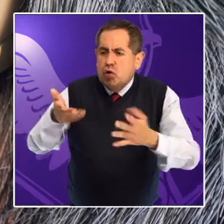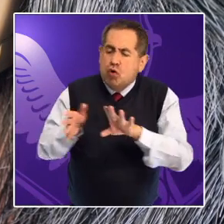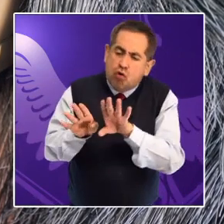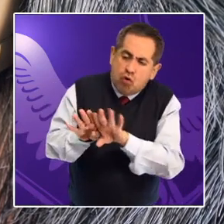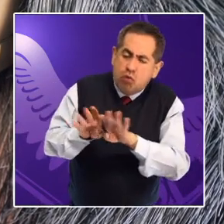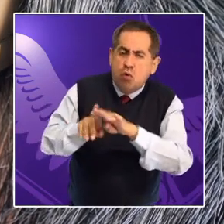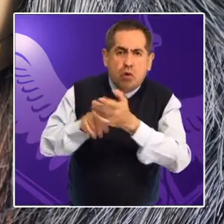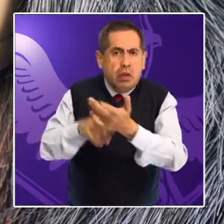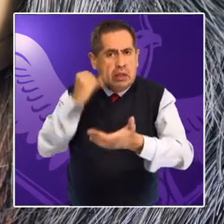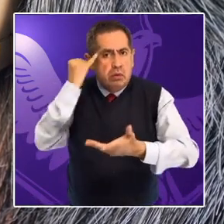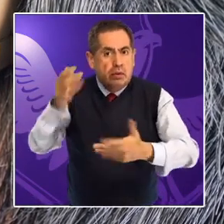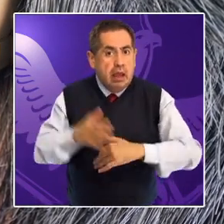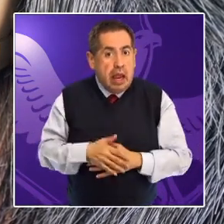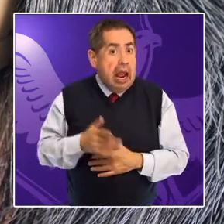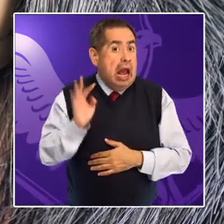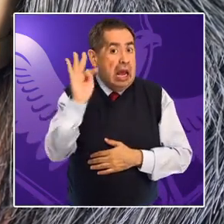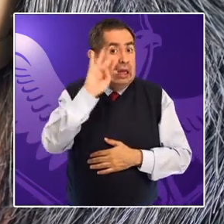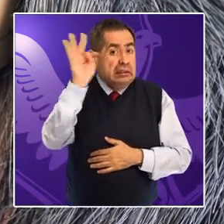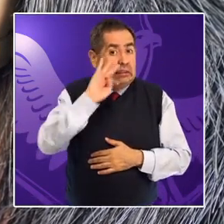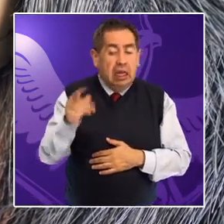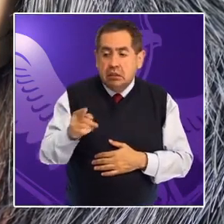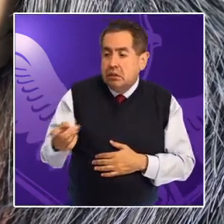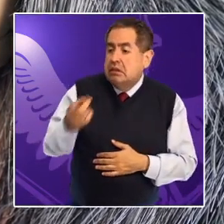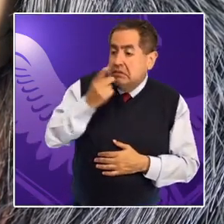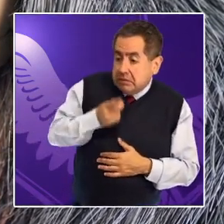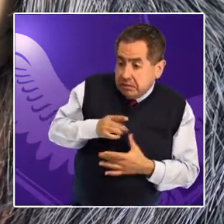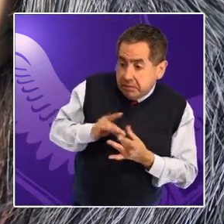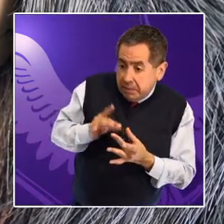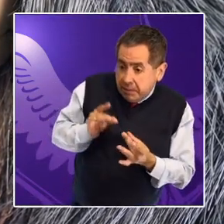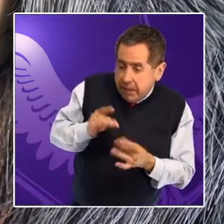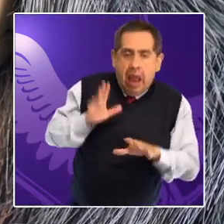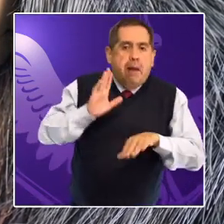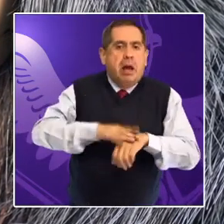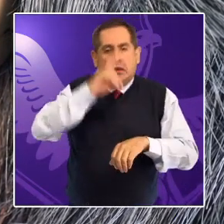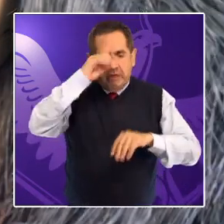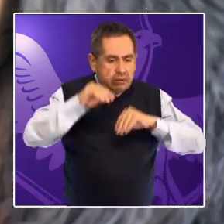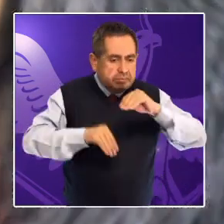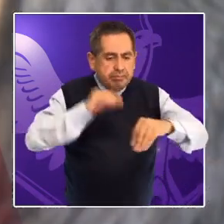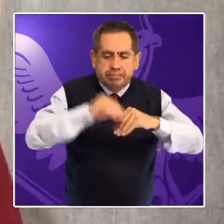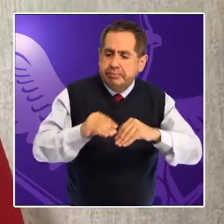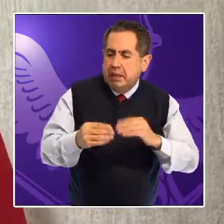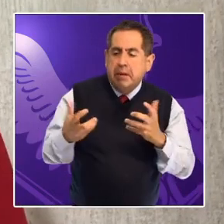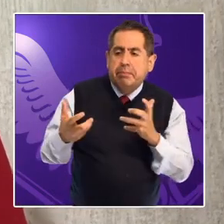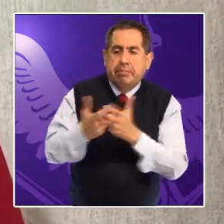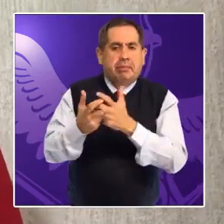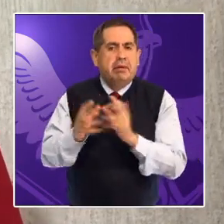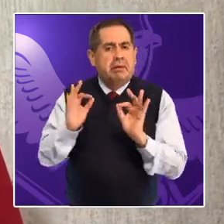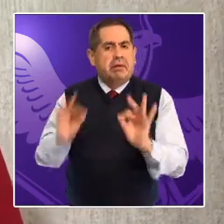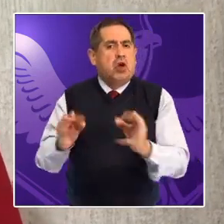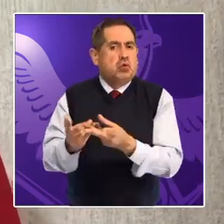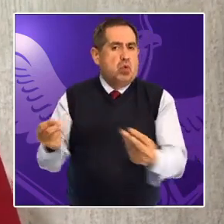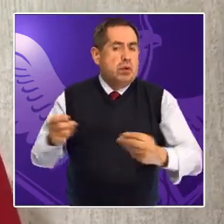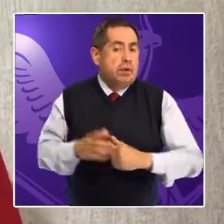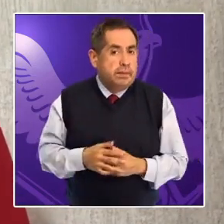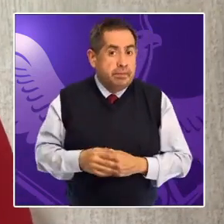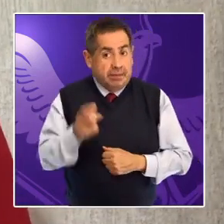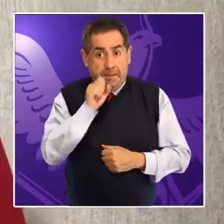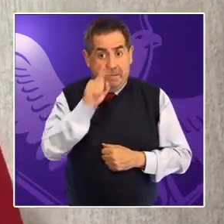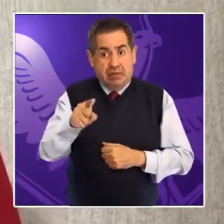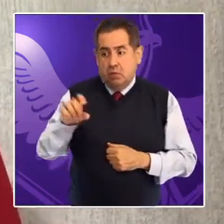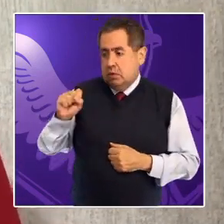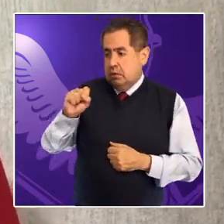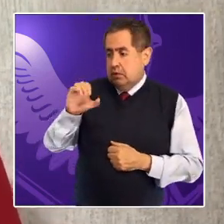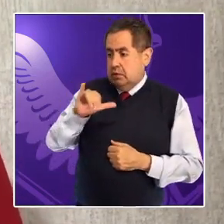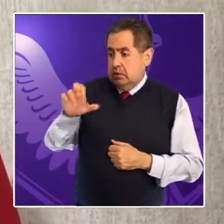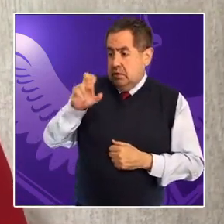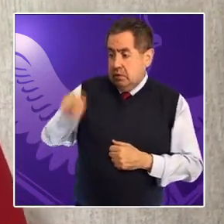muchas cosas se solucionarían al respecto si se les preguntara a las personas con discapacidad. Y sobre esto también la Corte ha tenido ya